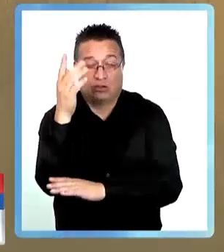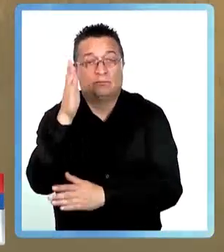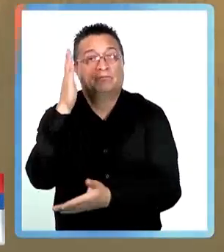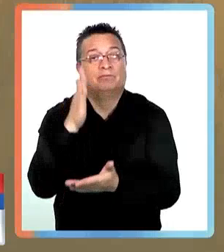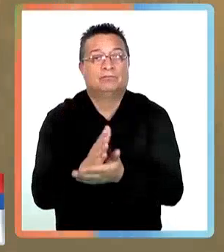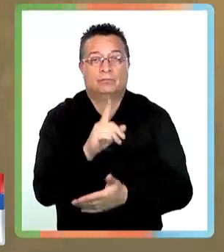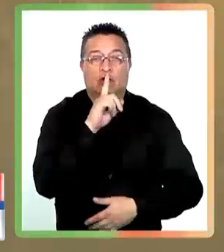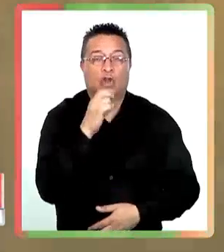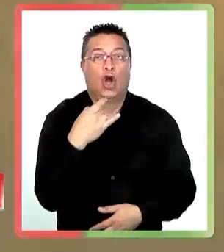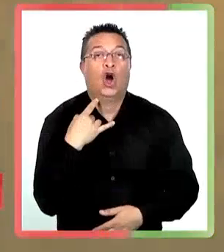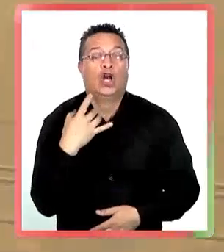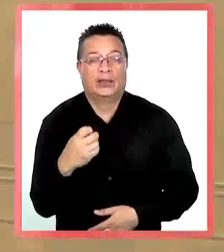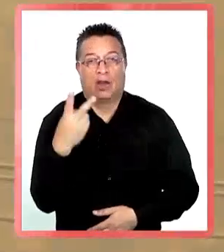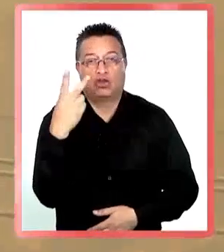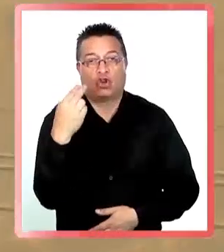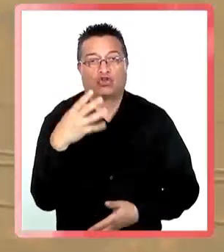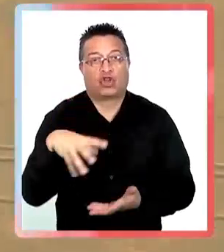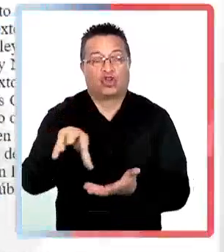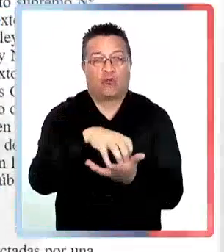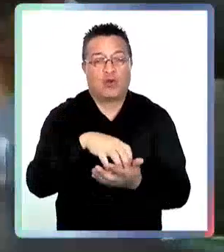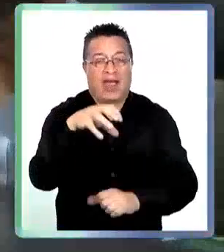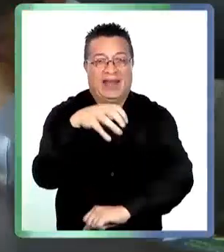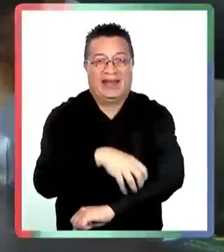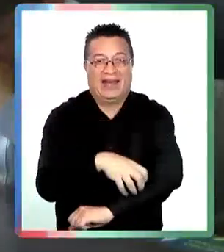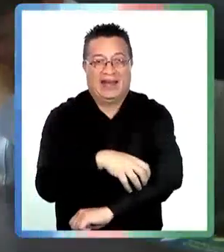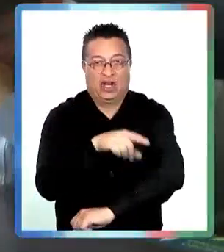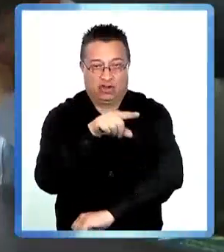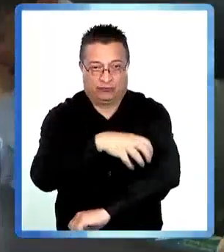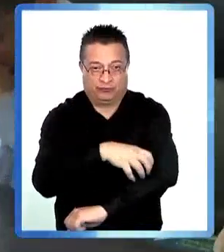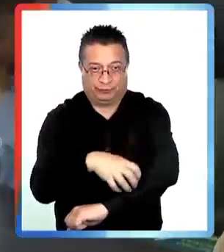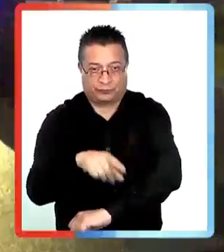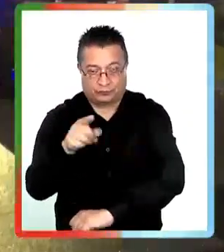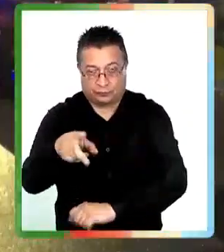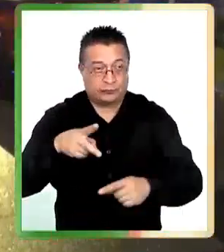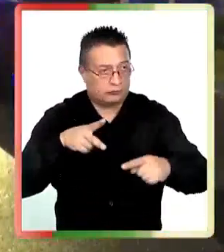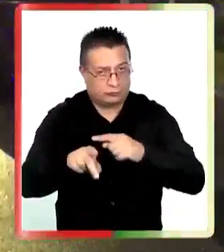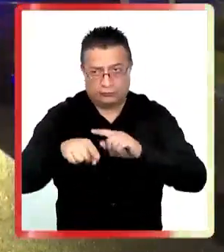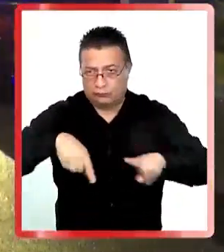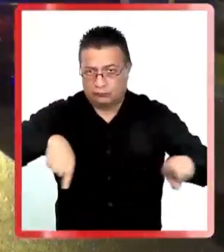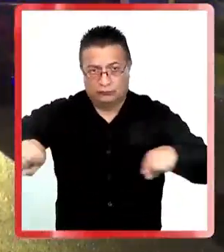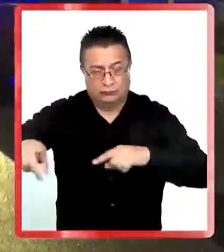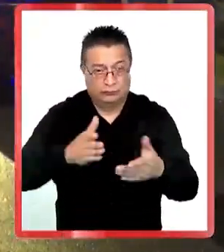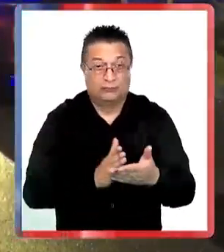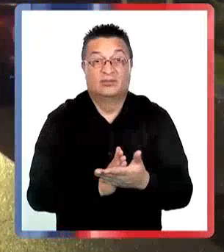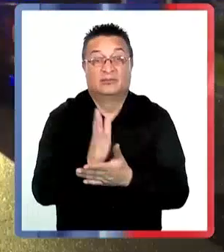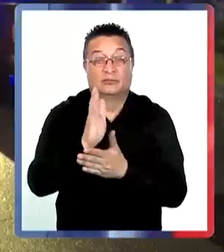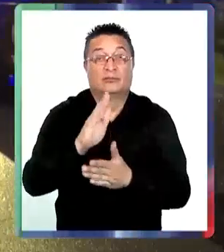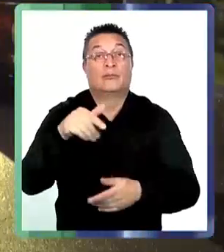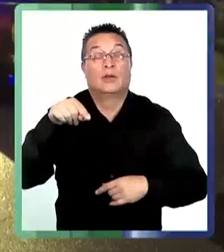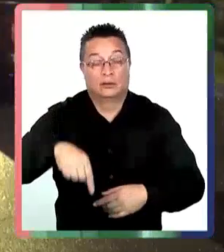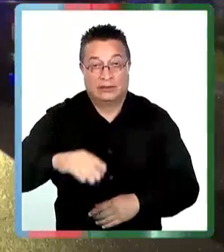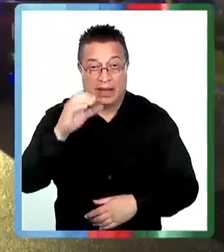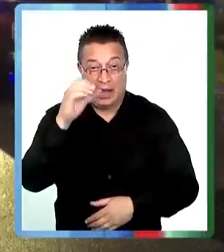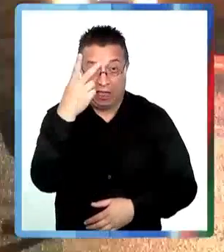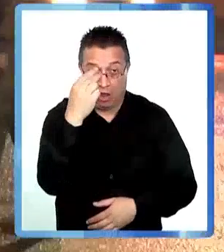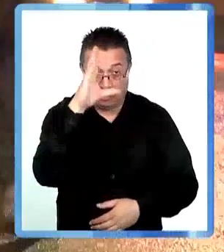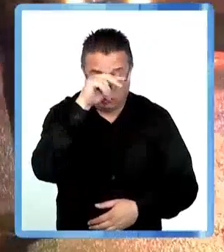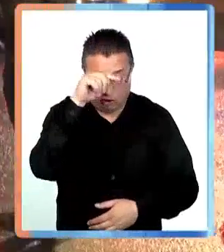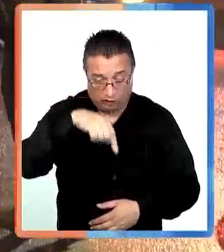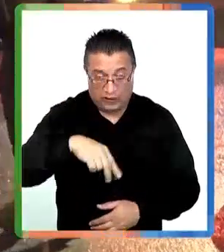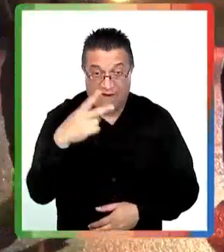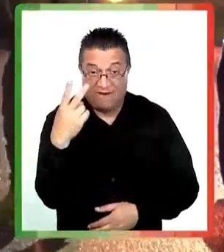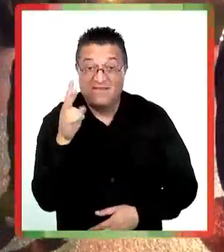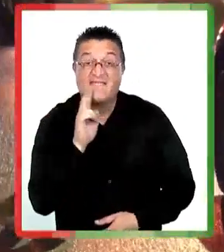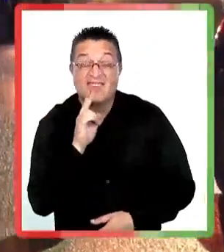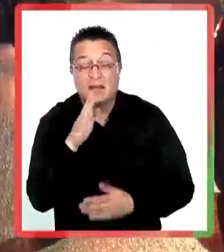se han quemado más de 80.000 hectáreas de bosques se decretó toque de queda para doce comunas de la región la restricción de circulación